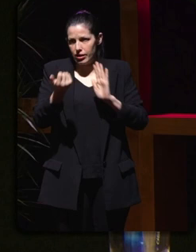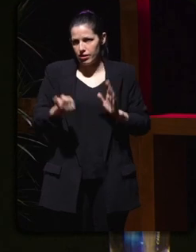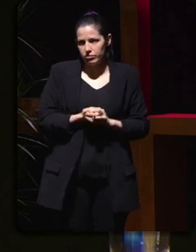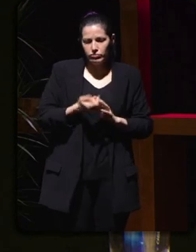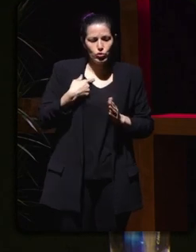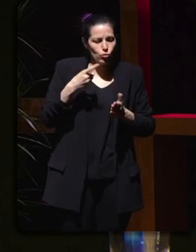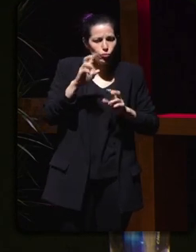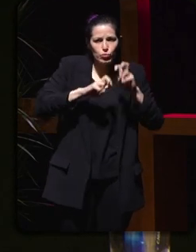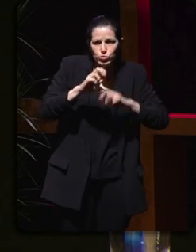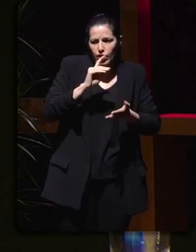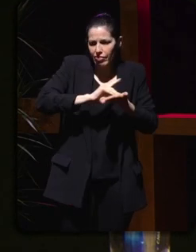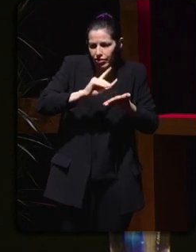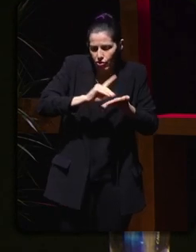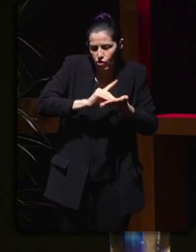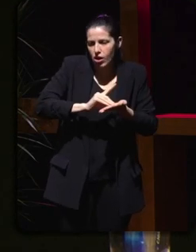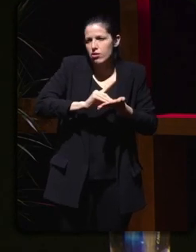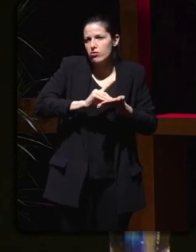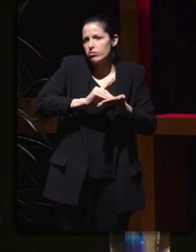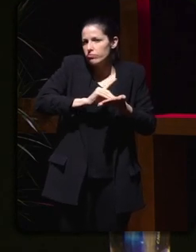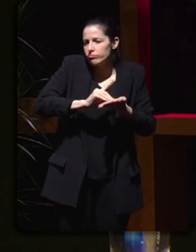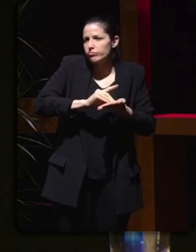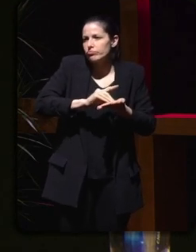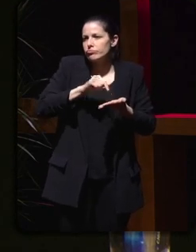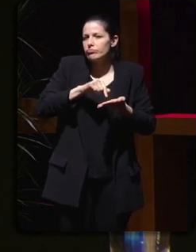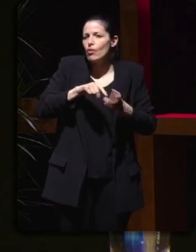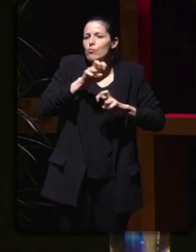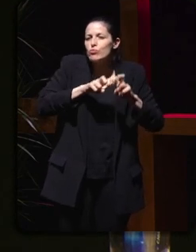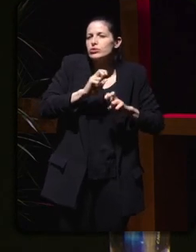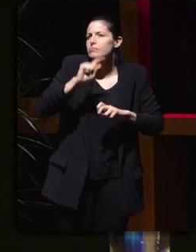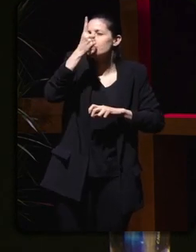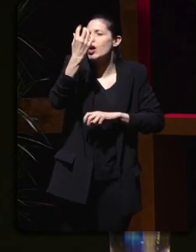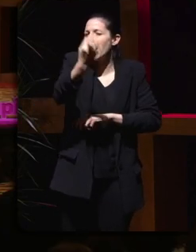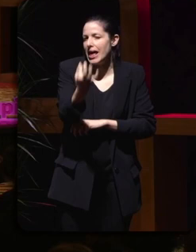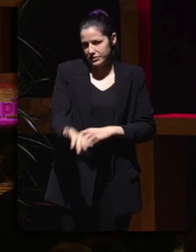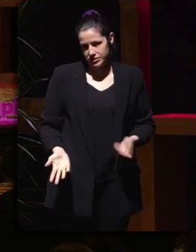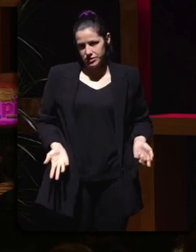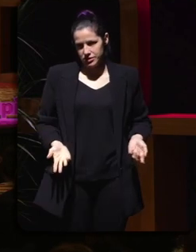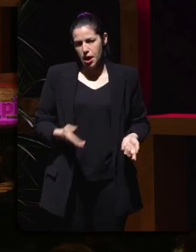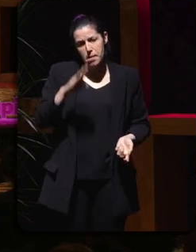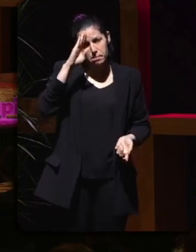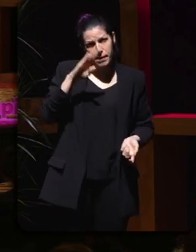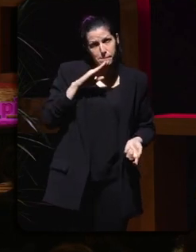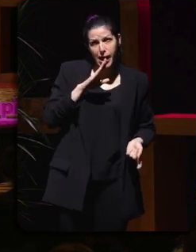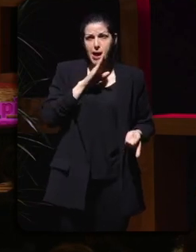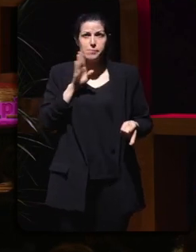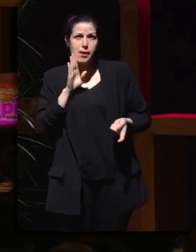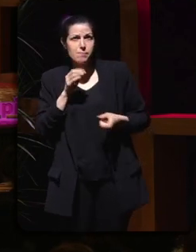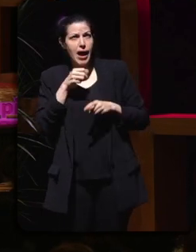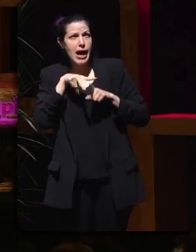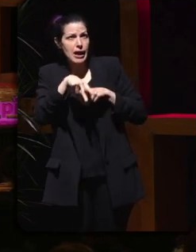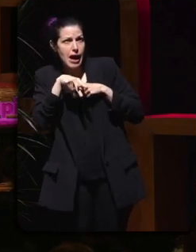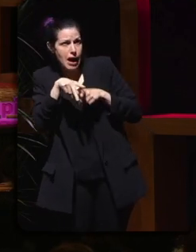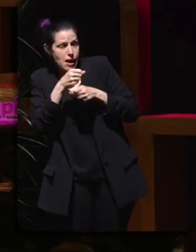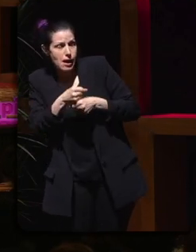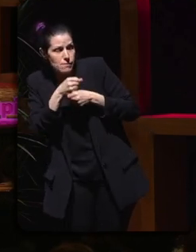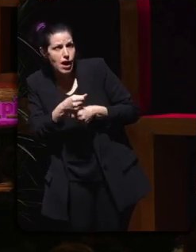en papel y tú qué es lo primero que buscas papá mamá caballito y nube